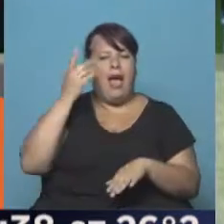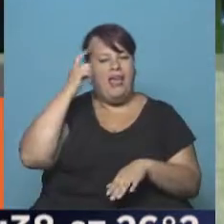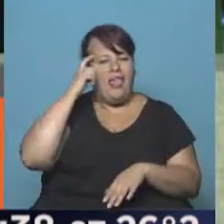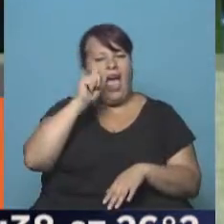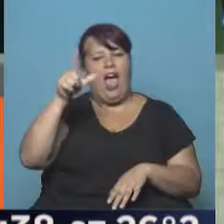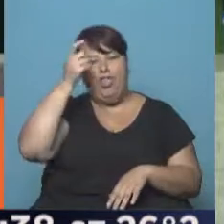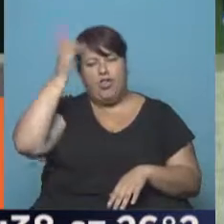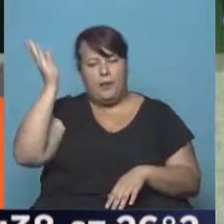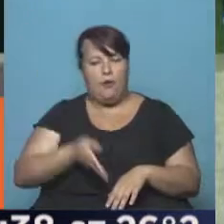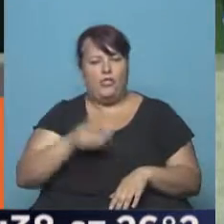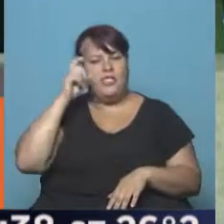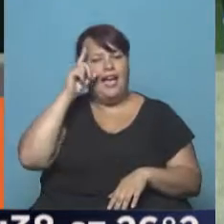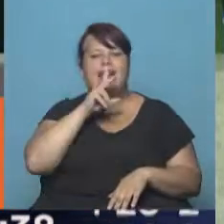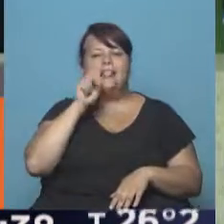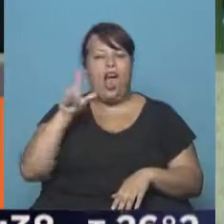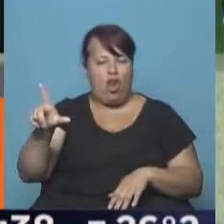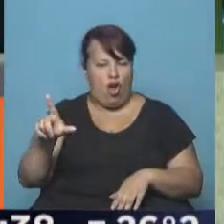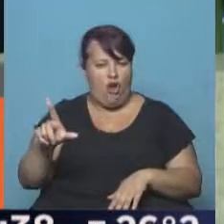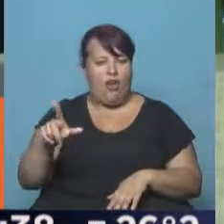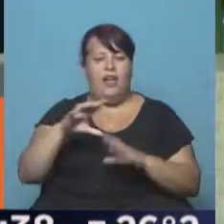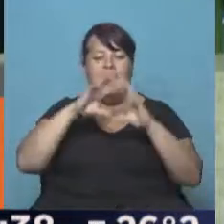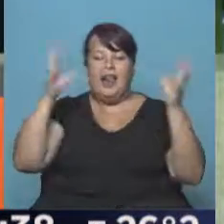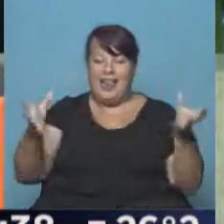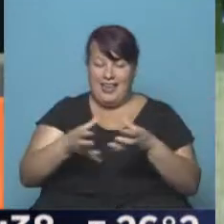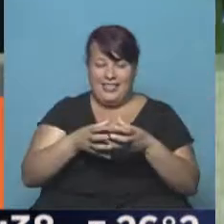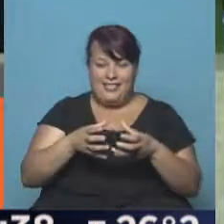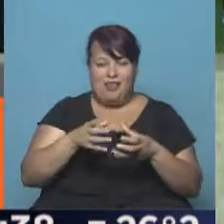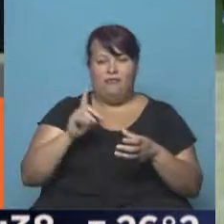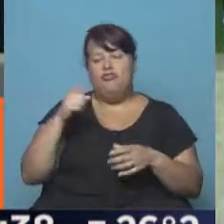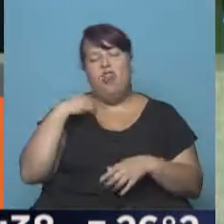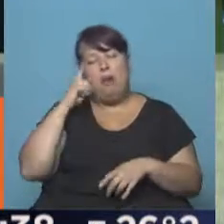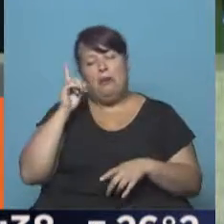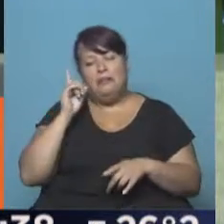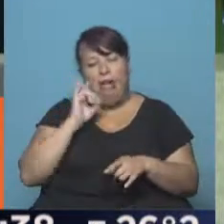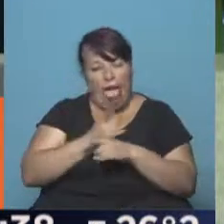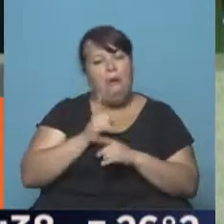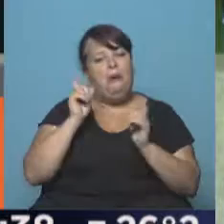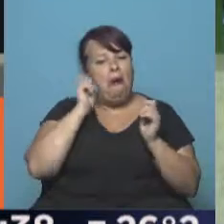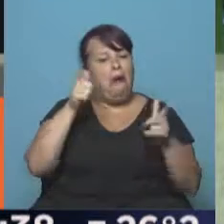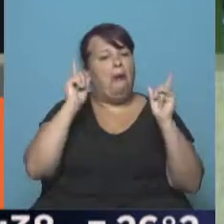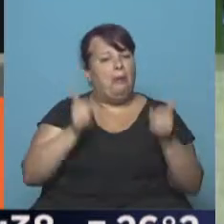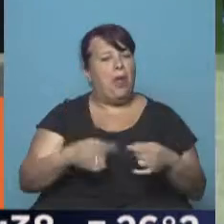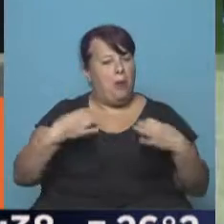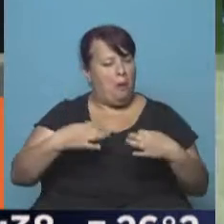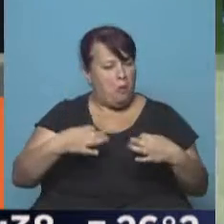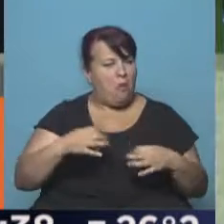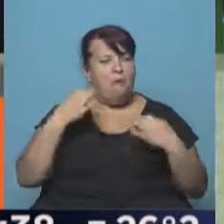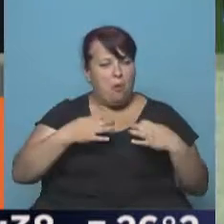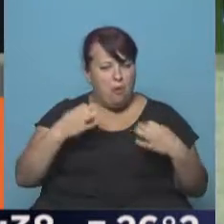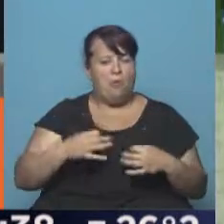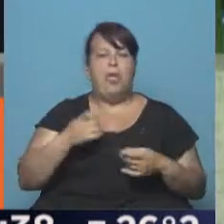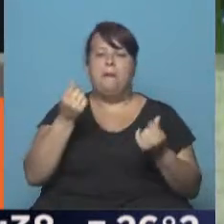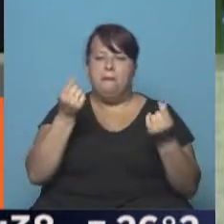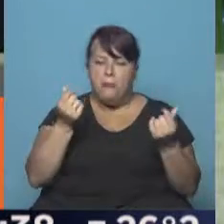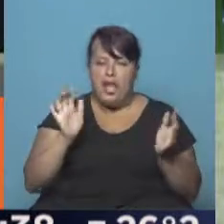del 12% del etanol la zafra no es lo que uno esperaba pero funcionó muy bien funcionó muy bien con